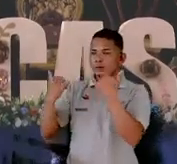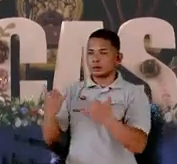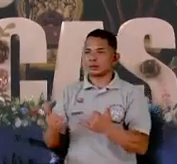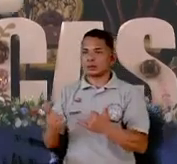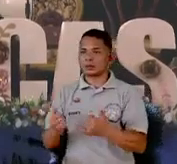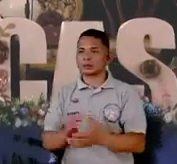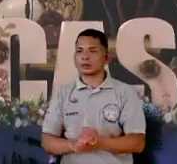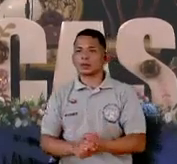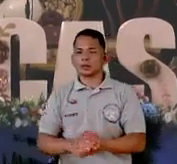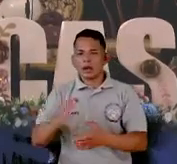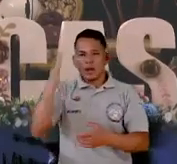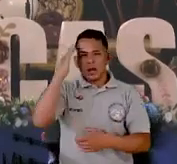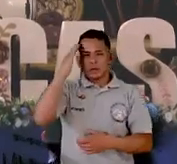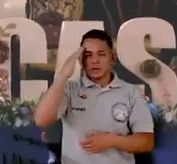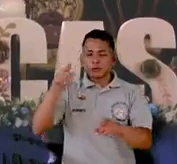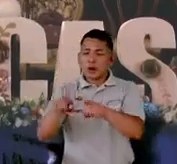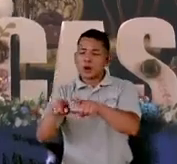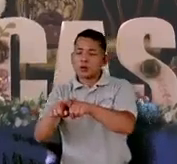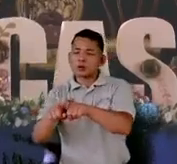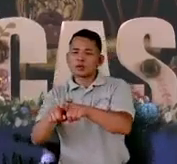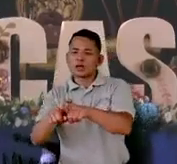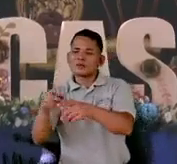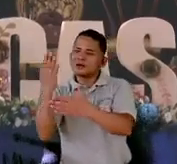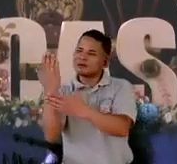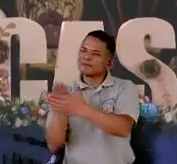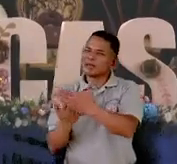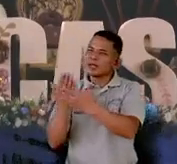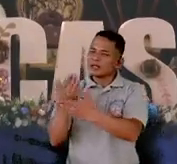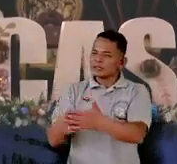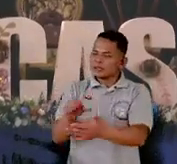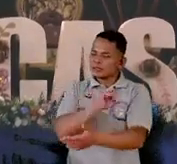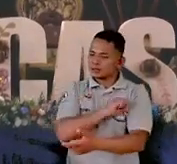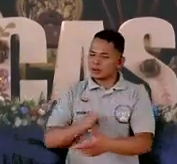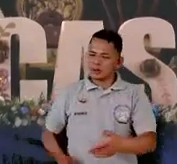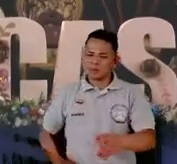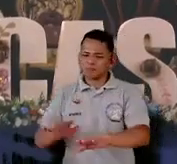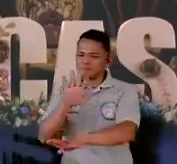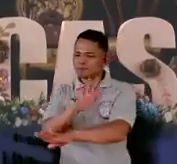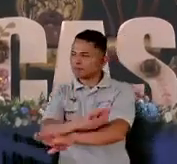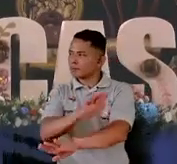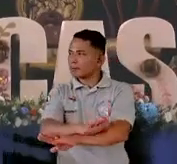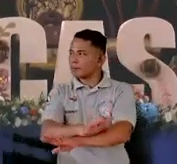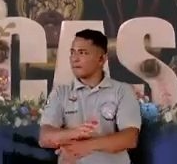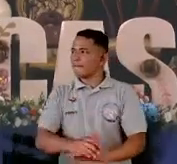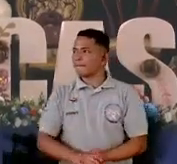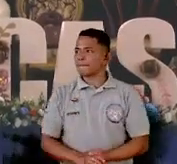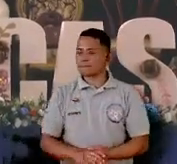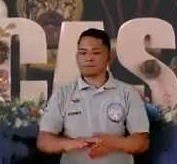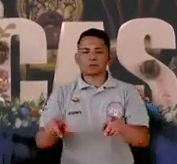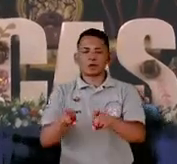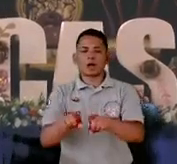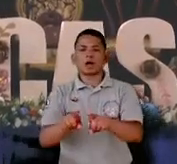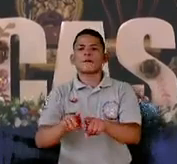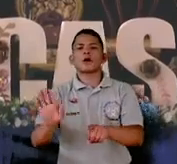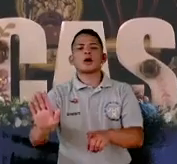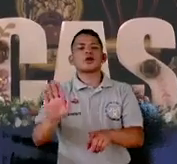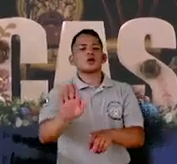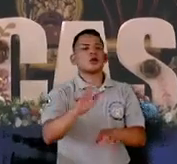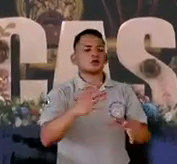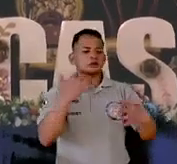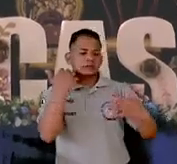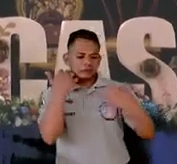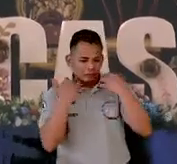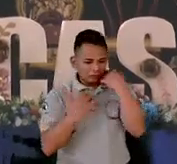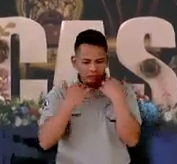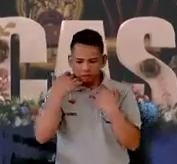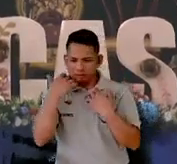esté necesitado del Señor en esta tarde. Hermano, usted que está enfermito, que ha estado